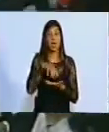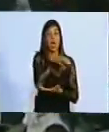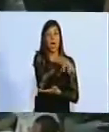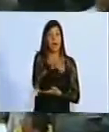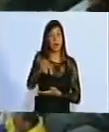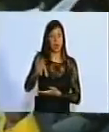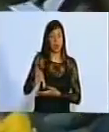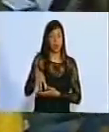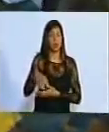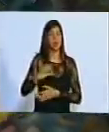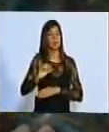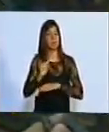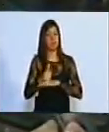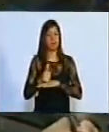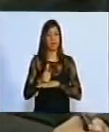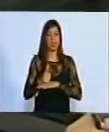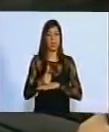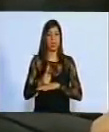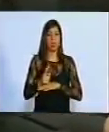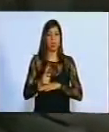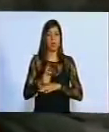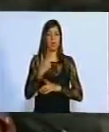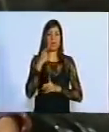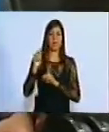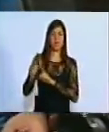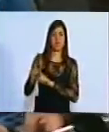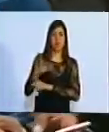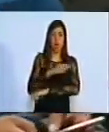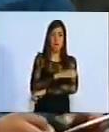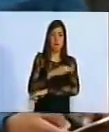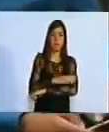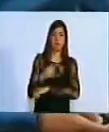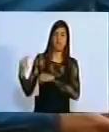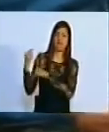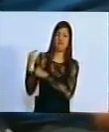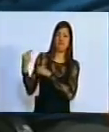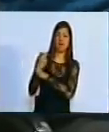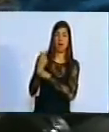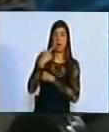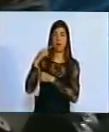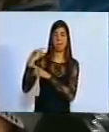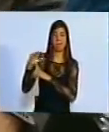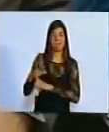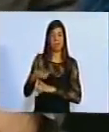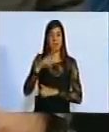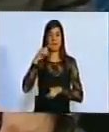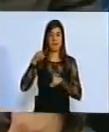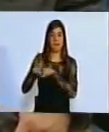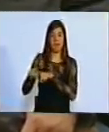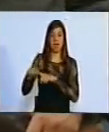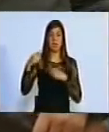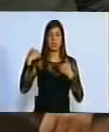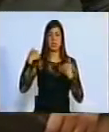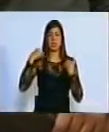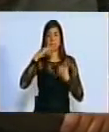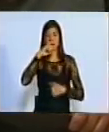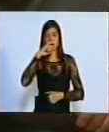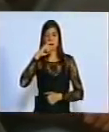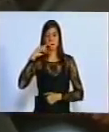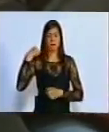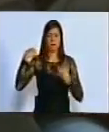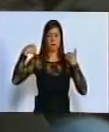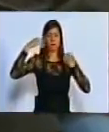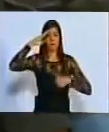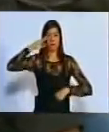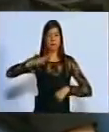se impusieron frente a las fatalistas estrategias de sectores conservadores que hablaban de dictadura. Se impone la